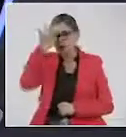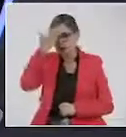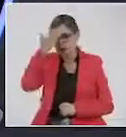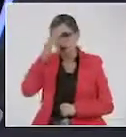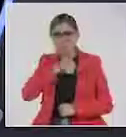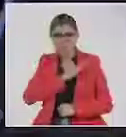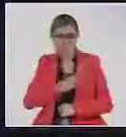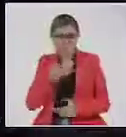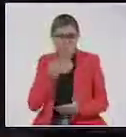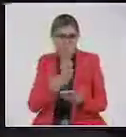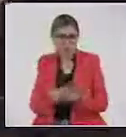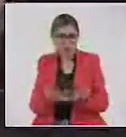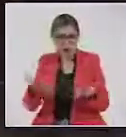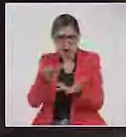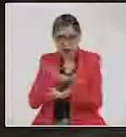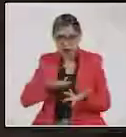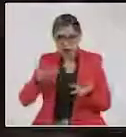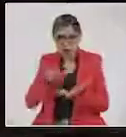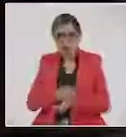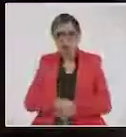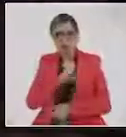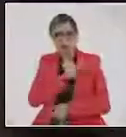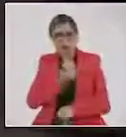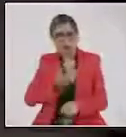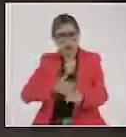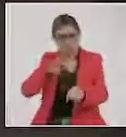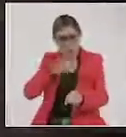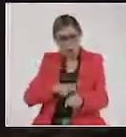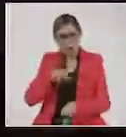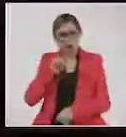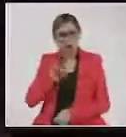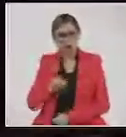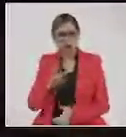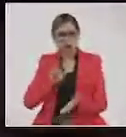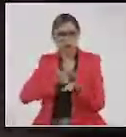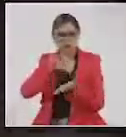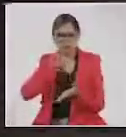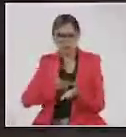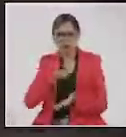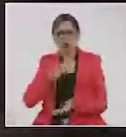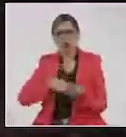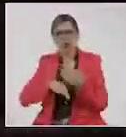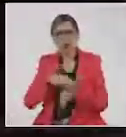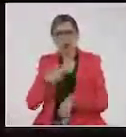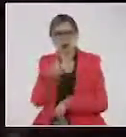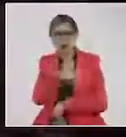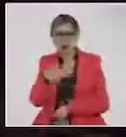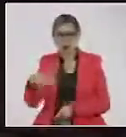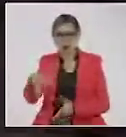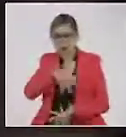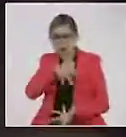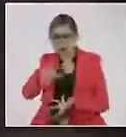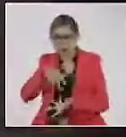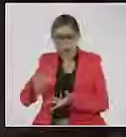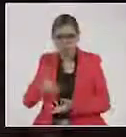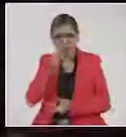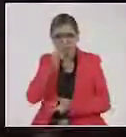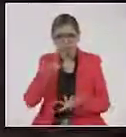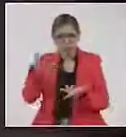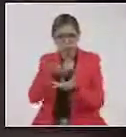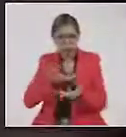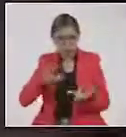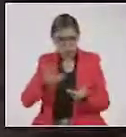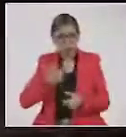puedan llevarlo a cabo, autogestionándolo y trayendo todas las herramientas, todos los recursos de los que puedan disponer, pues también